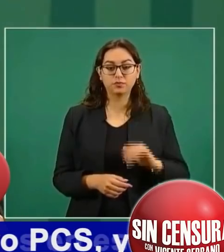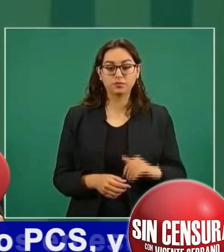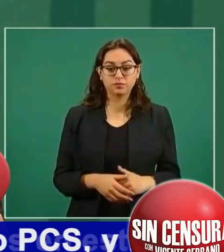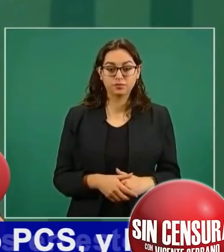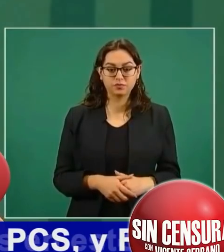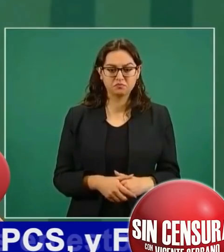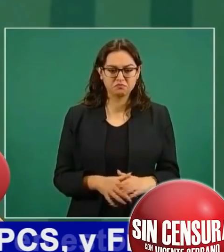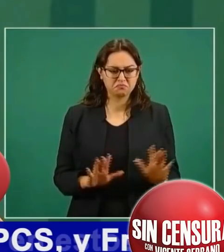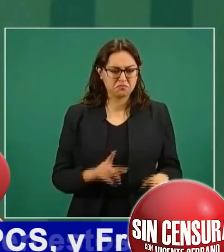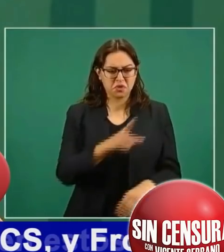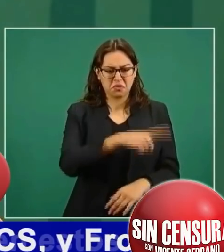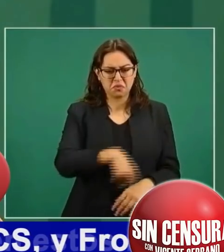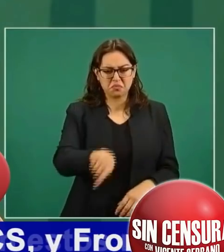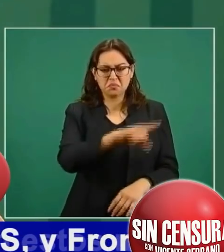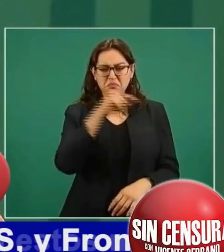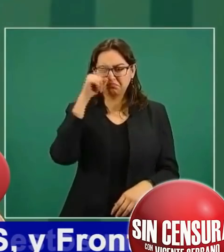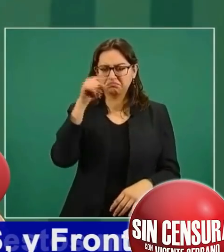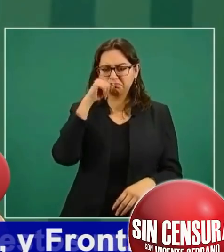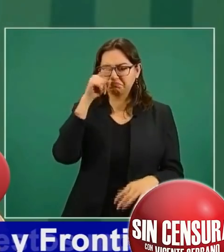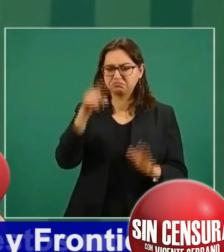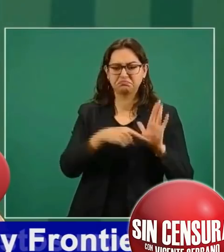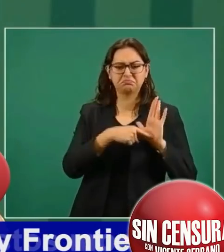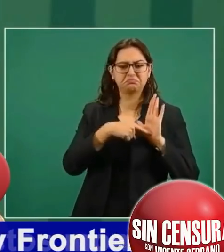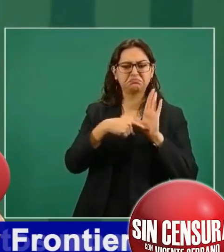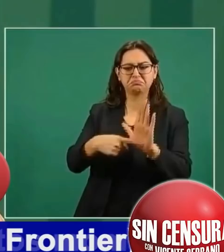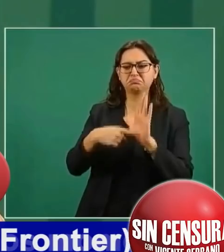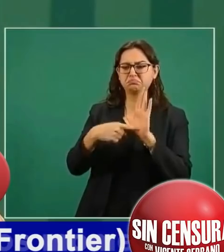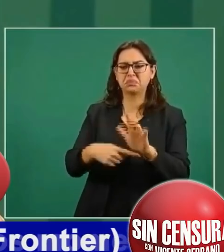ninguna limitación